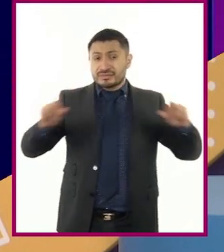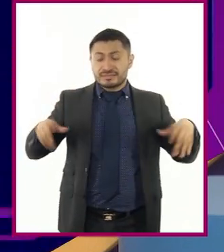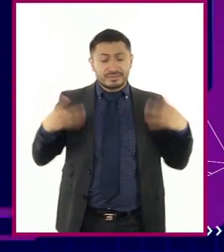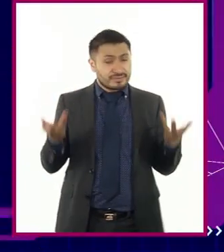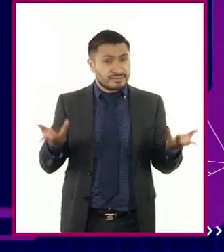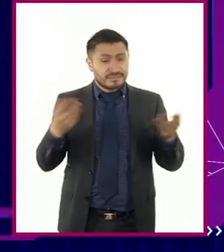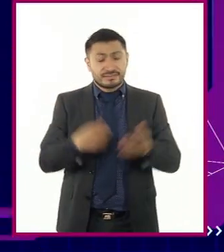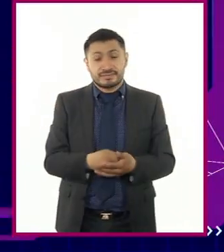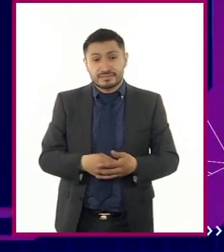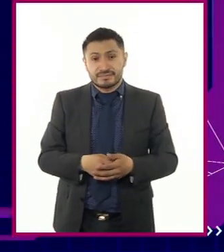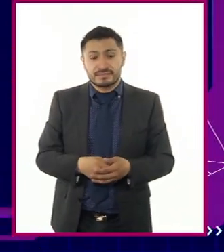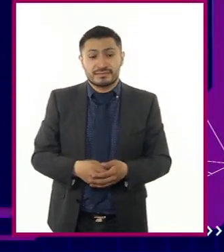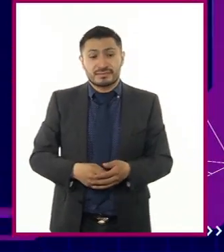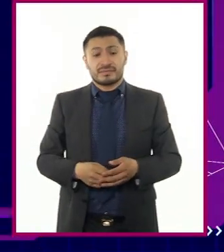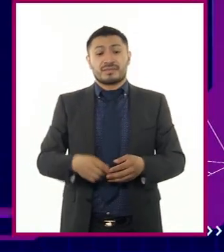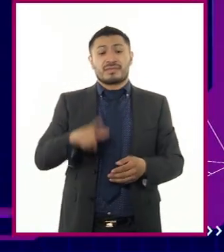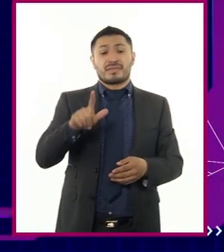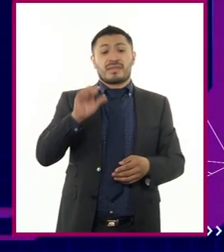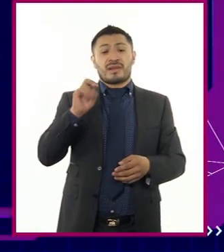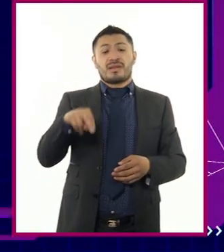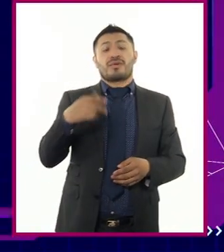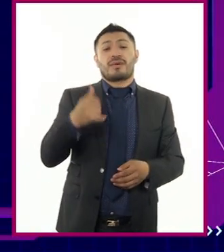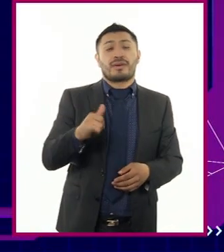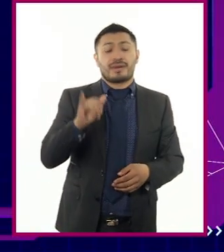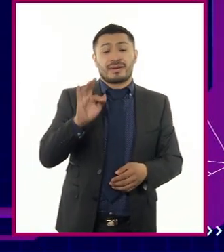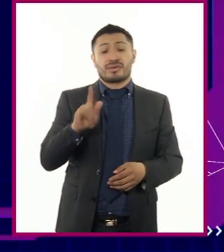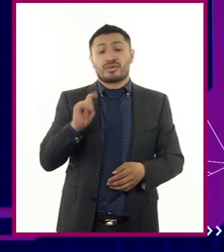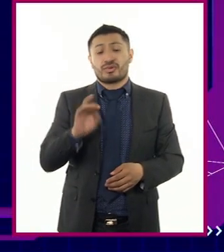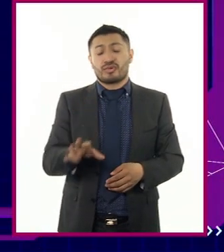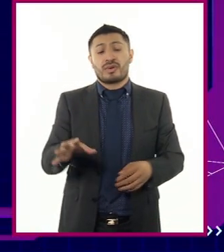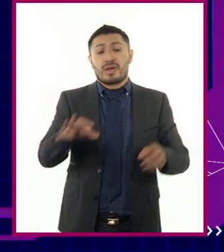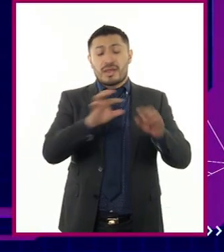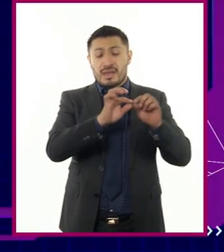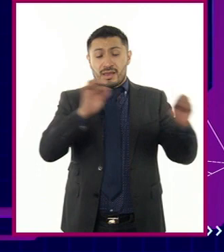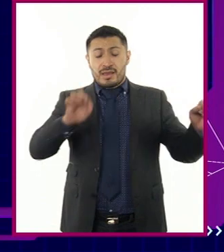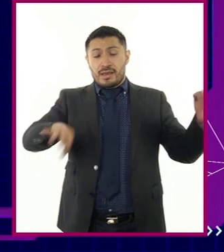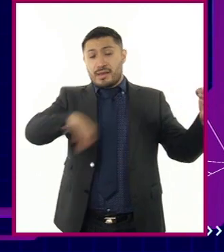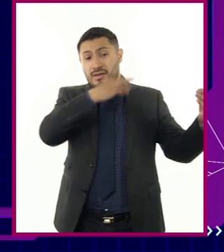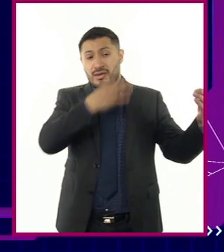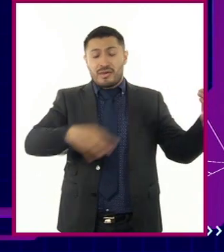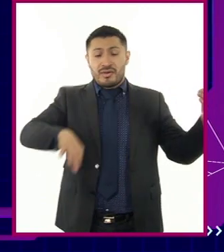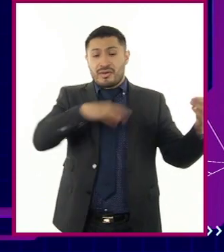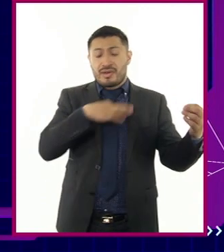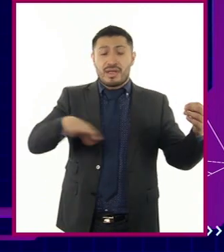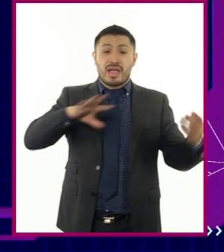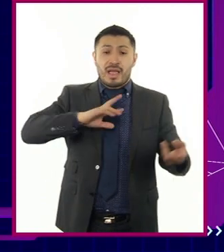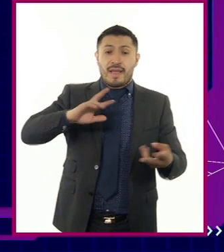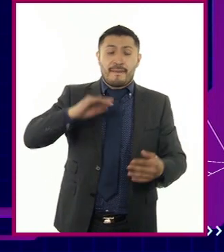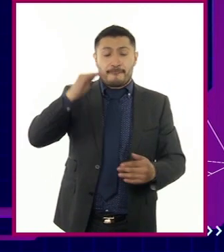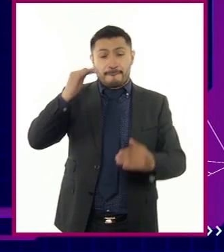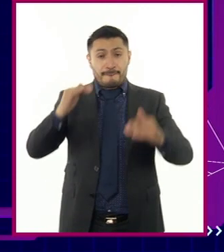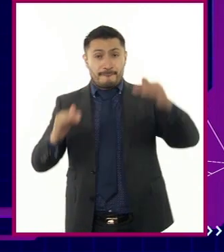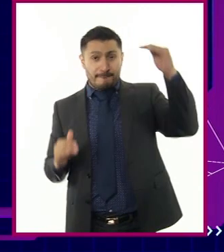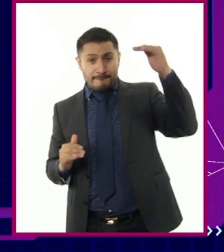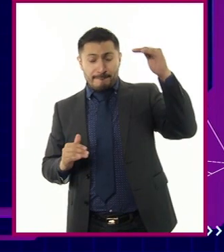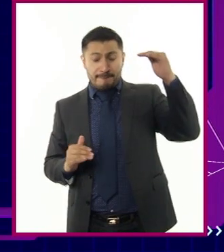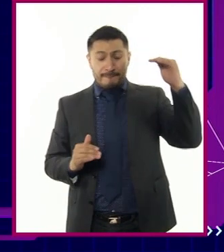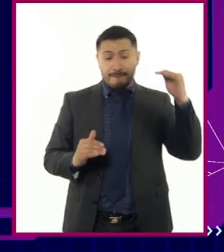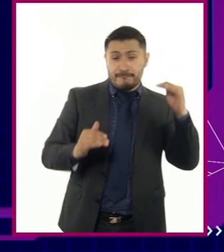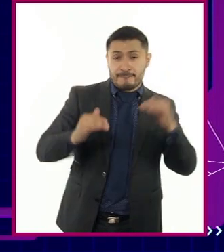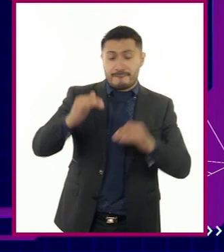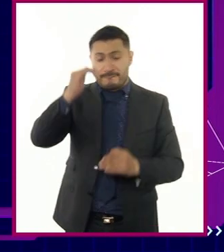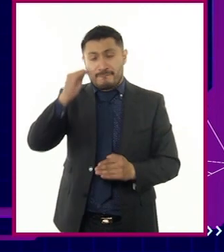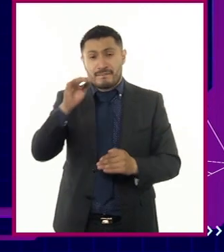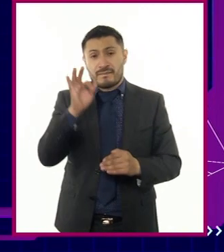listos? La longitud de una cuerda de violín varía de manera inversamente proporcional con